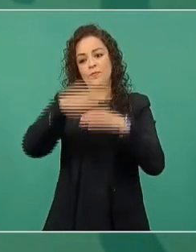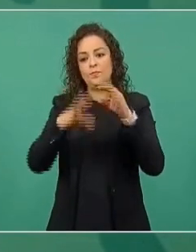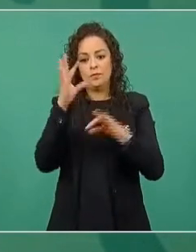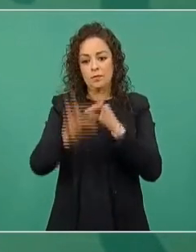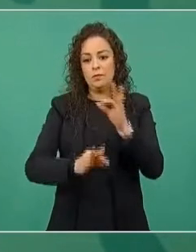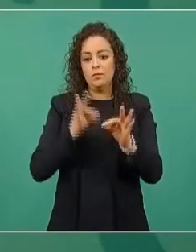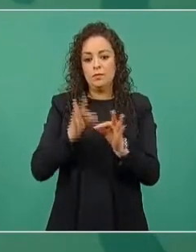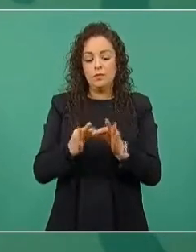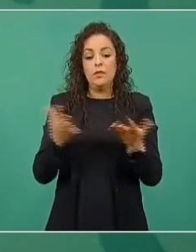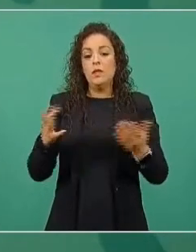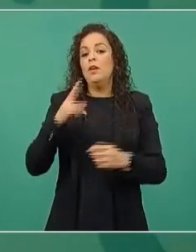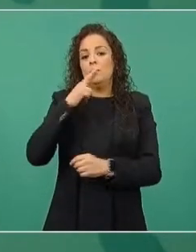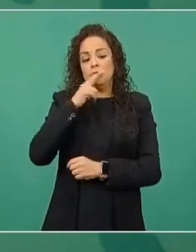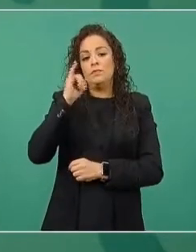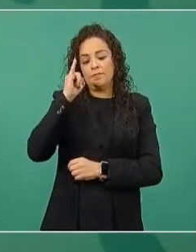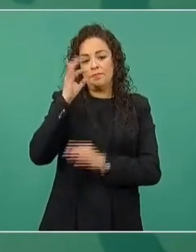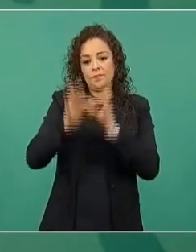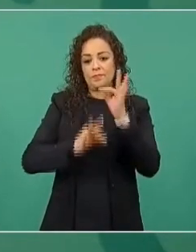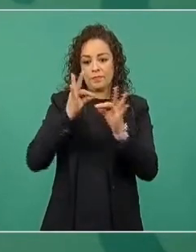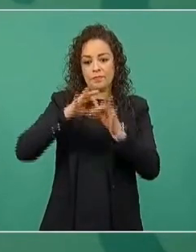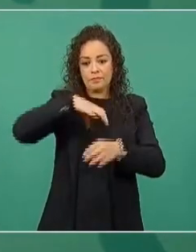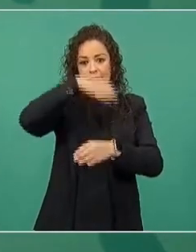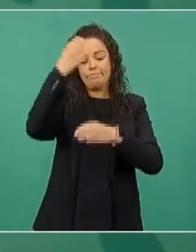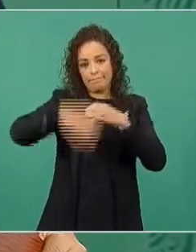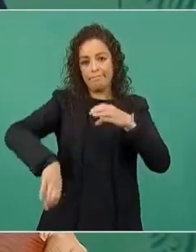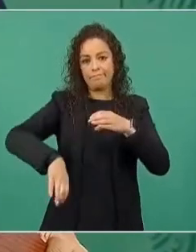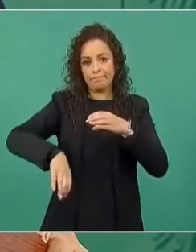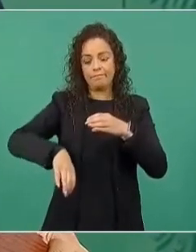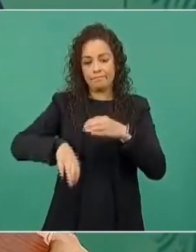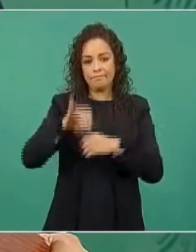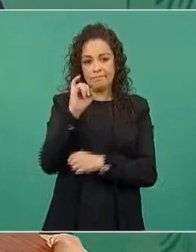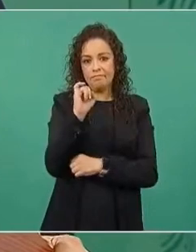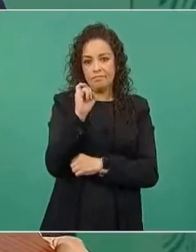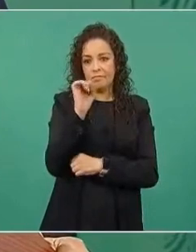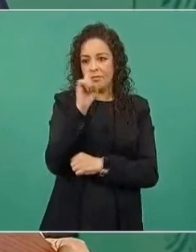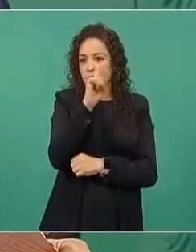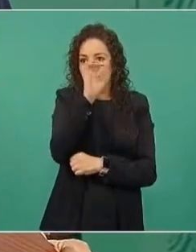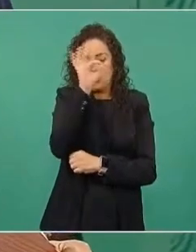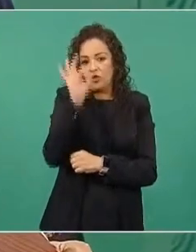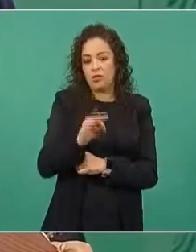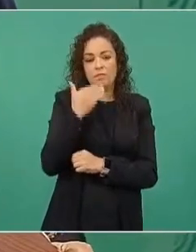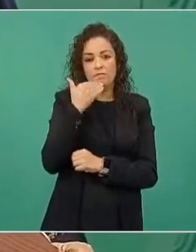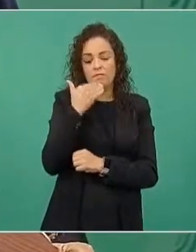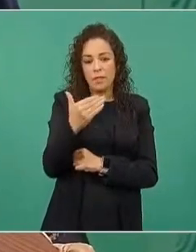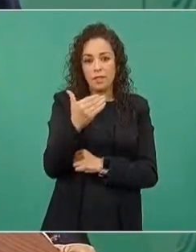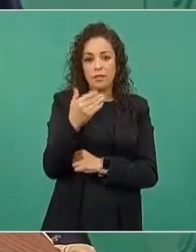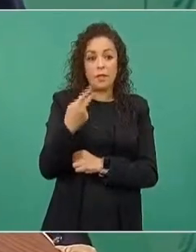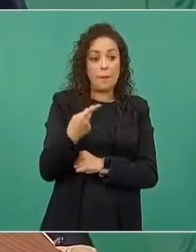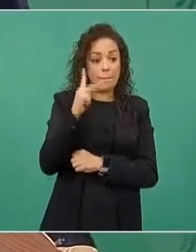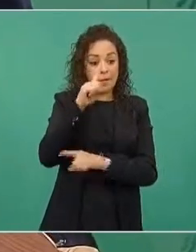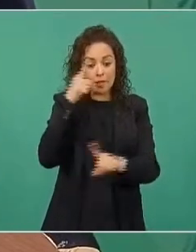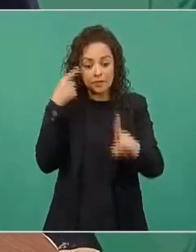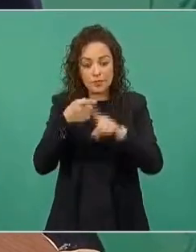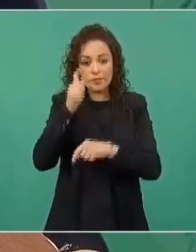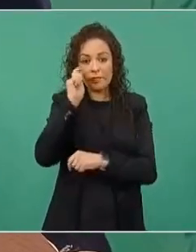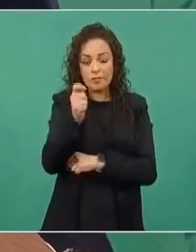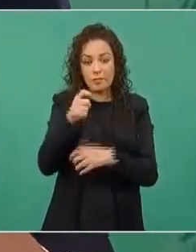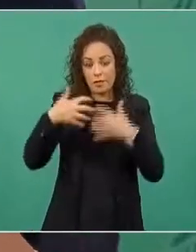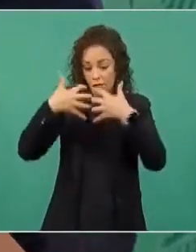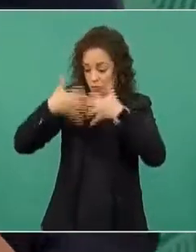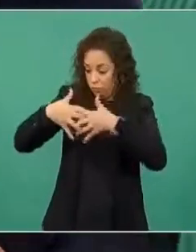y optamos por terminarlo. Pero en el caso de la coquizadora de